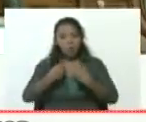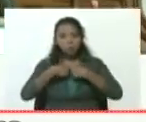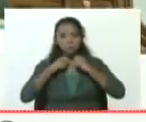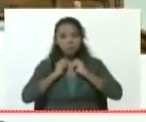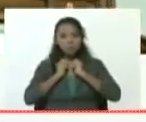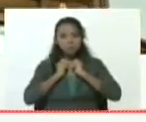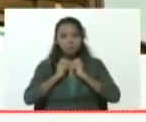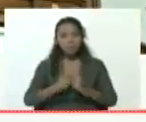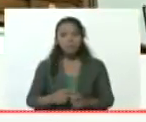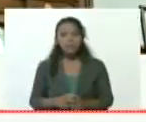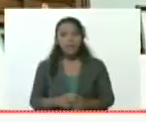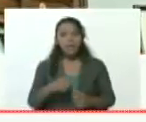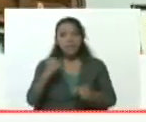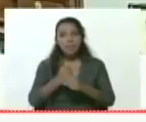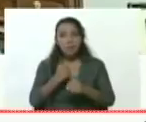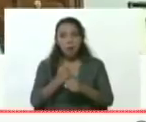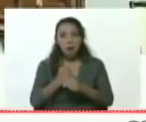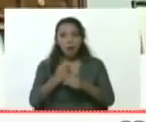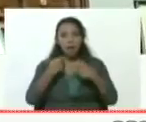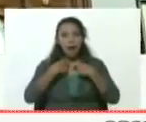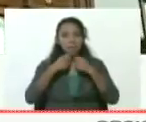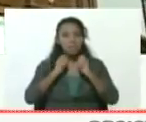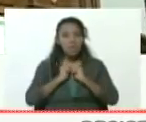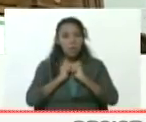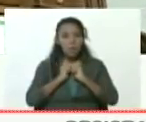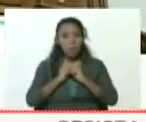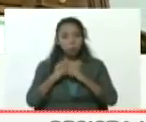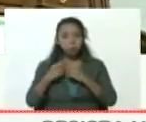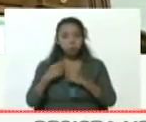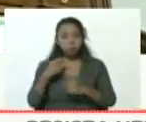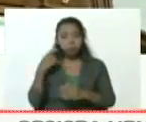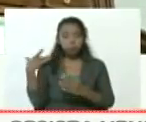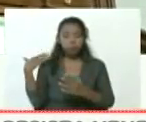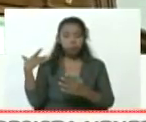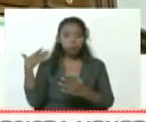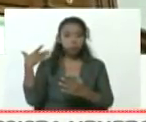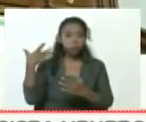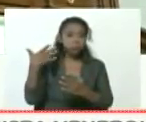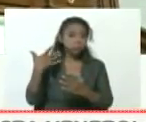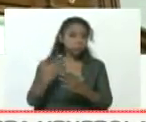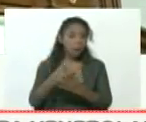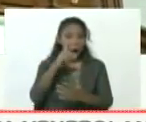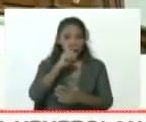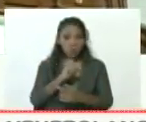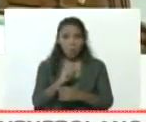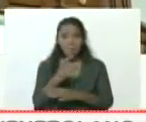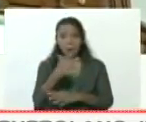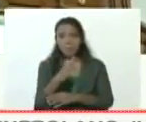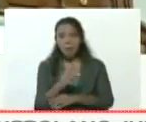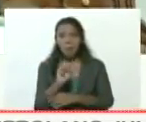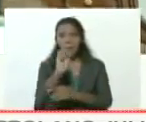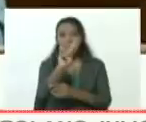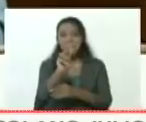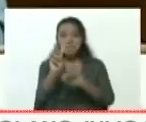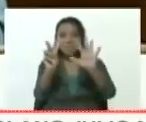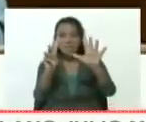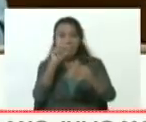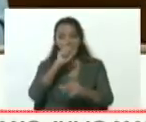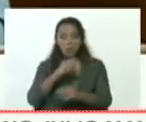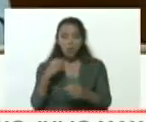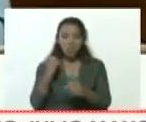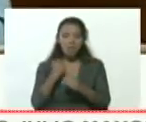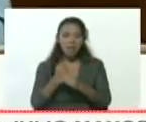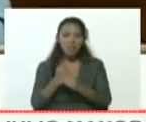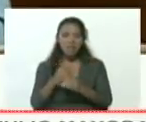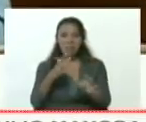Trabajaba con Aristóbulo desde que Aristóbulo... ¿Tiene trabajando con Aristóbulo cuántos años? 27. 27, ya Aristóbulo tenía 70 más o menos.